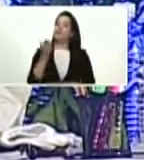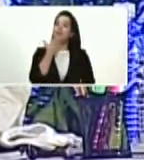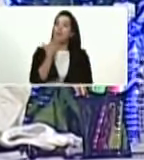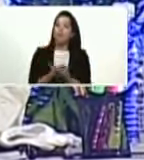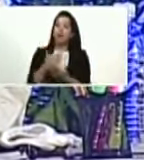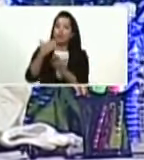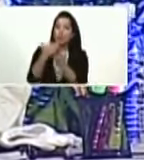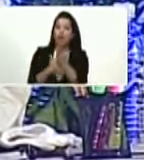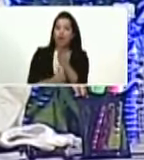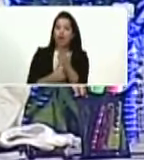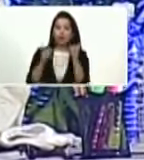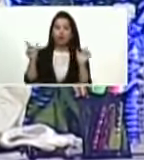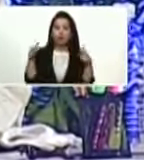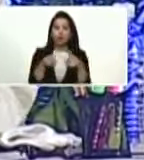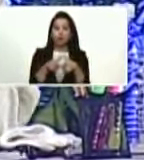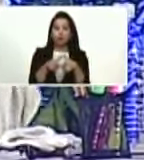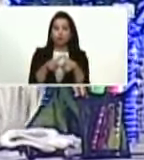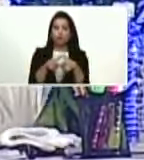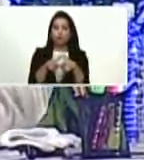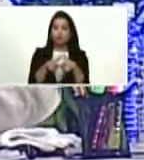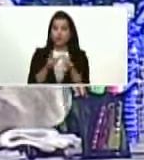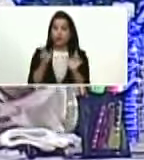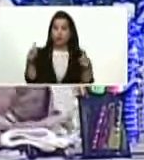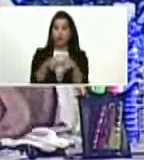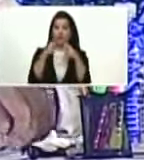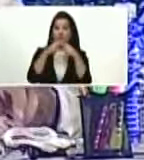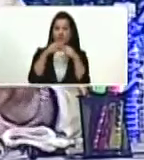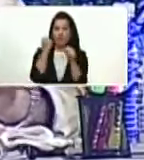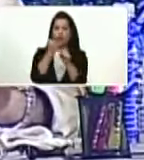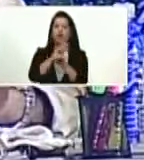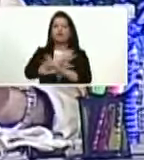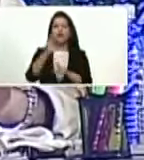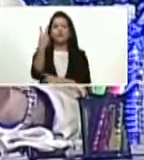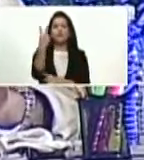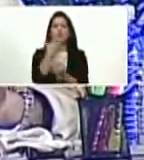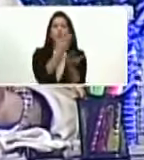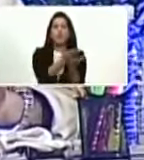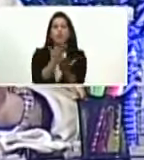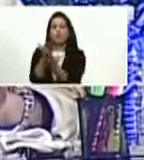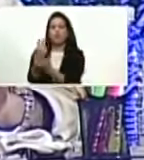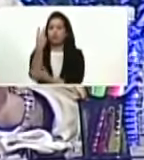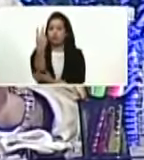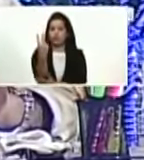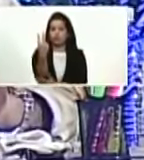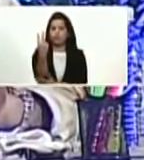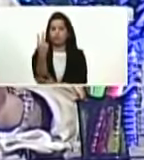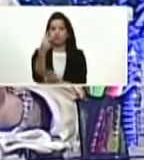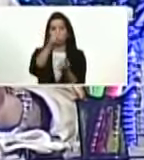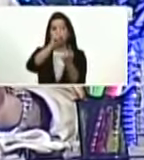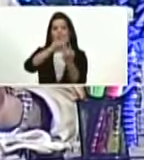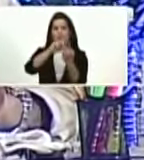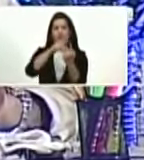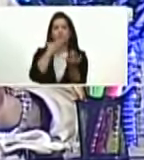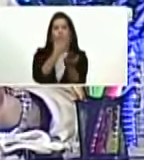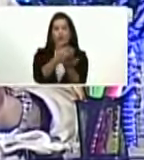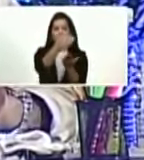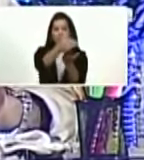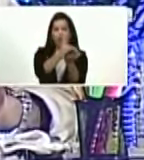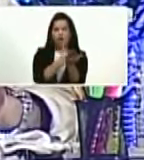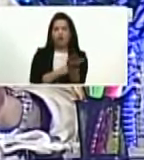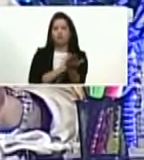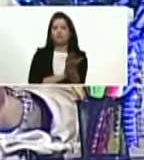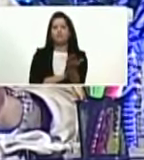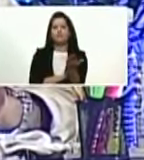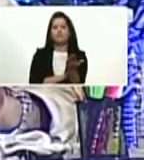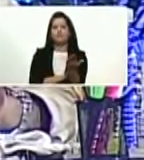en esta reunión, en este taller de trabajo, se han hecho dos propuestas muy importantes. En primer lugar, crear